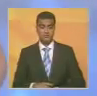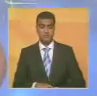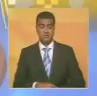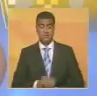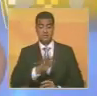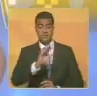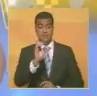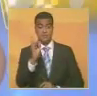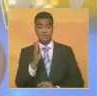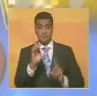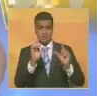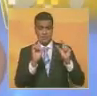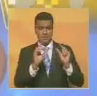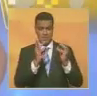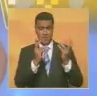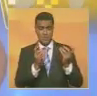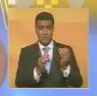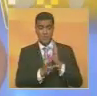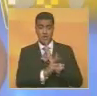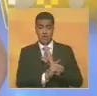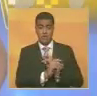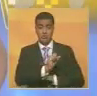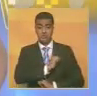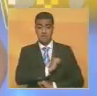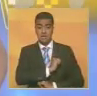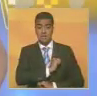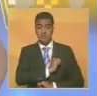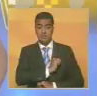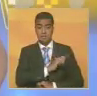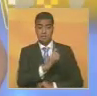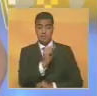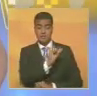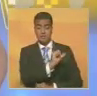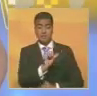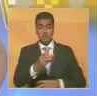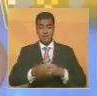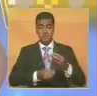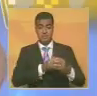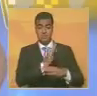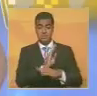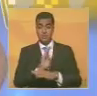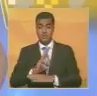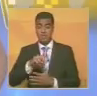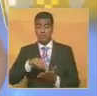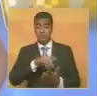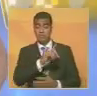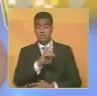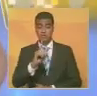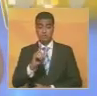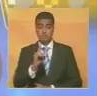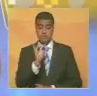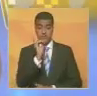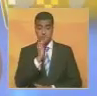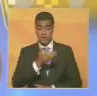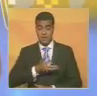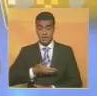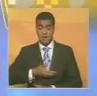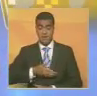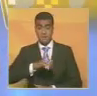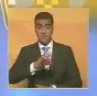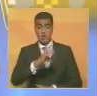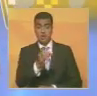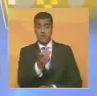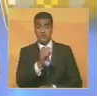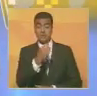En 50% ha disminuido los delitos en el municipio de Chacao durante la primera semana del operativo Seguridad 2011. Así lo informó el alcalde Emilio Graterón,